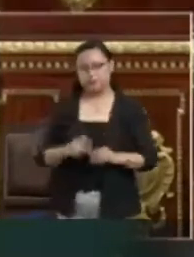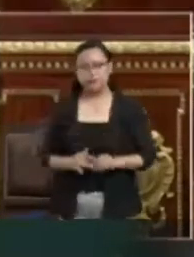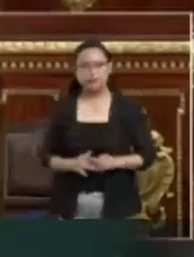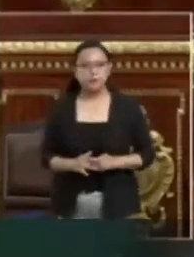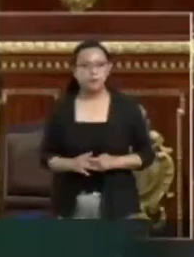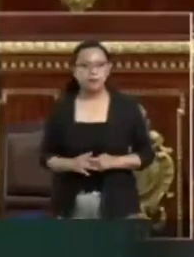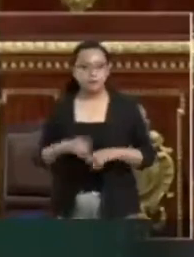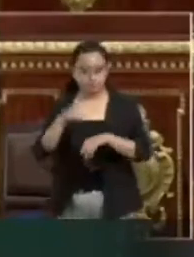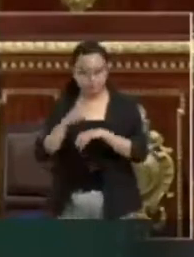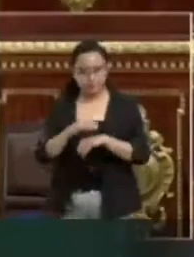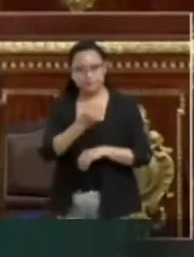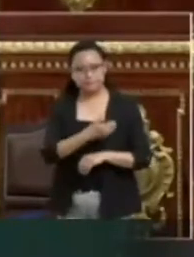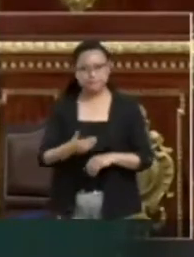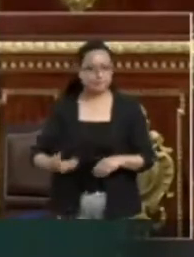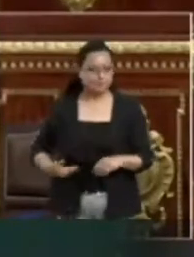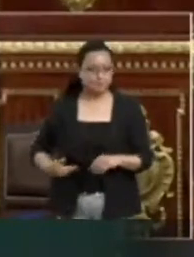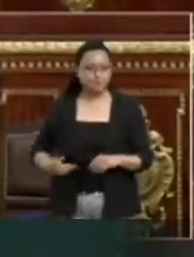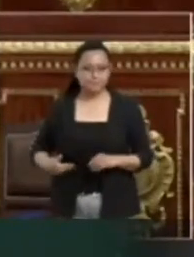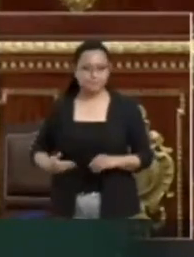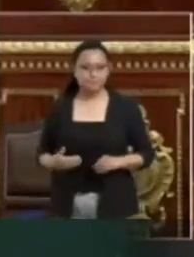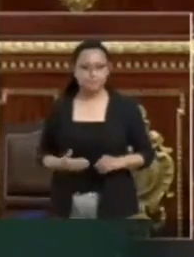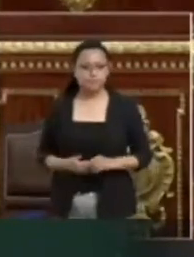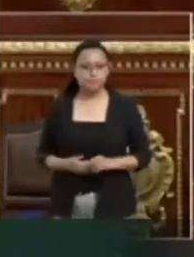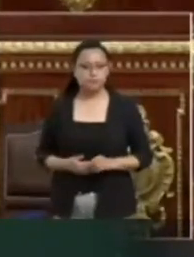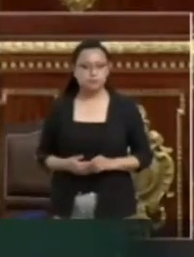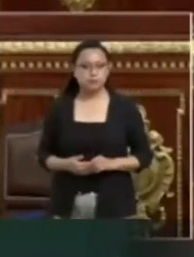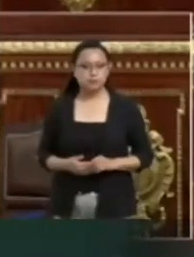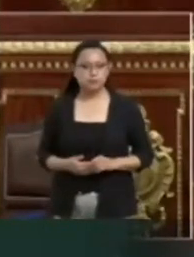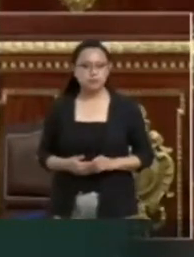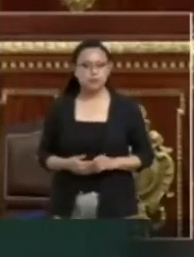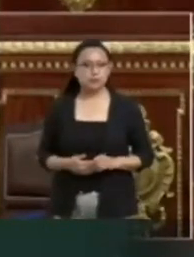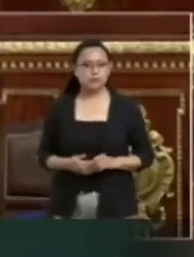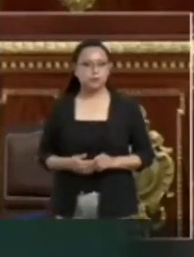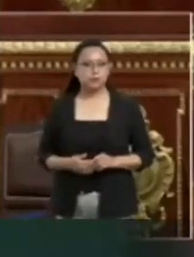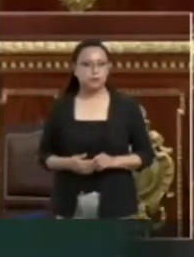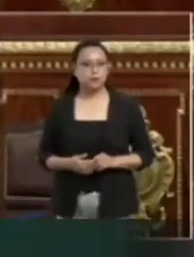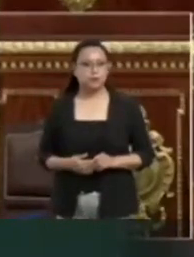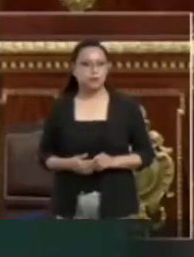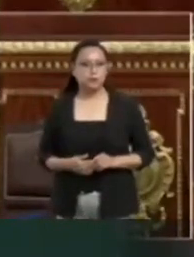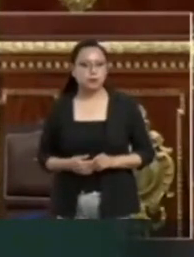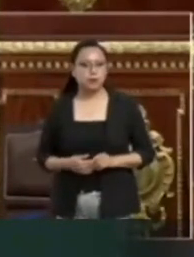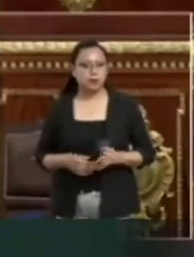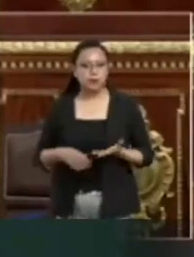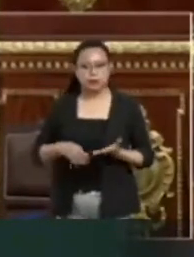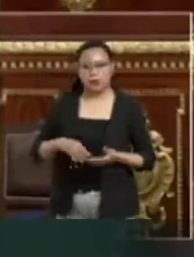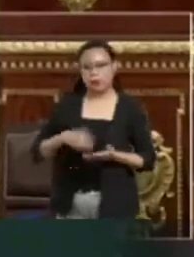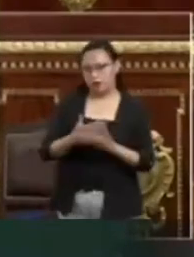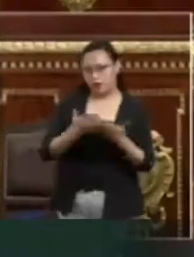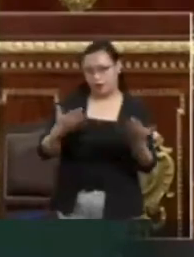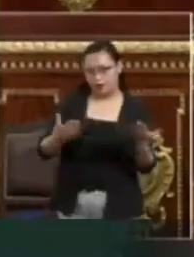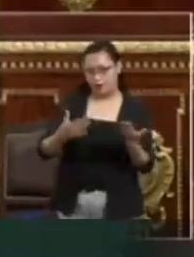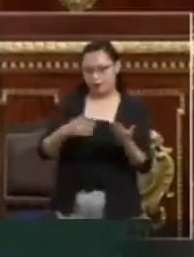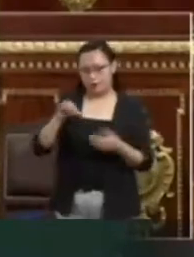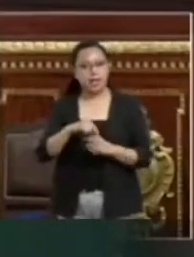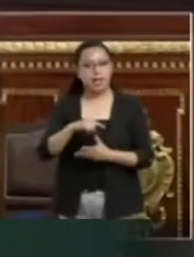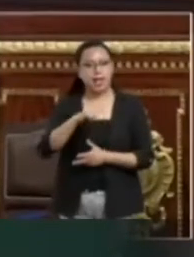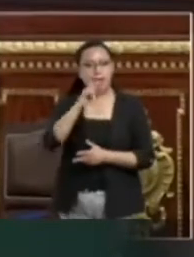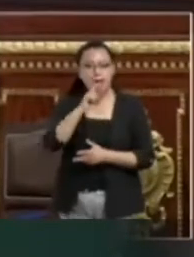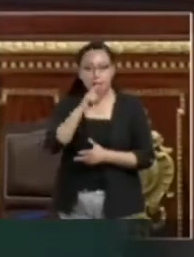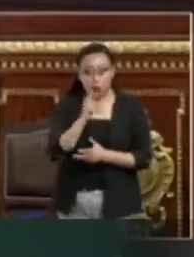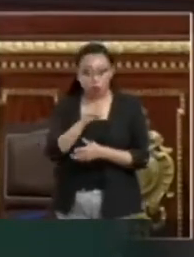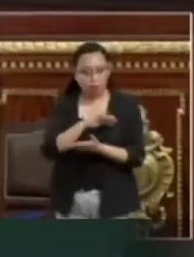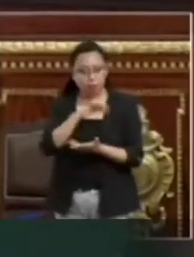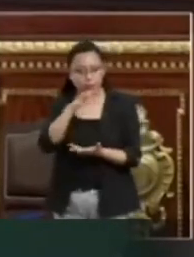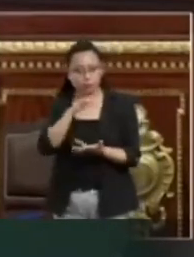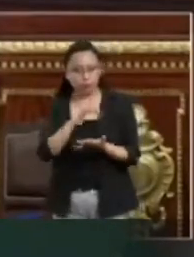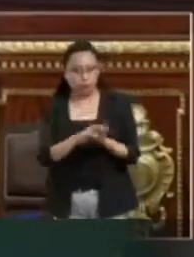se instalen sistemas a fin de garantizar la captación y reutilización de aguas pluviales en todas las construcciones y edificaciones públicas y privadas